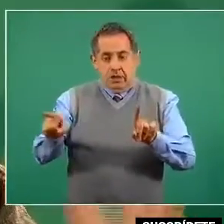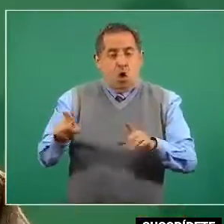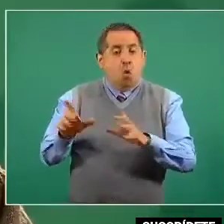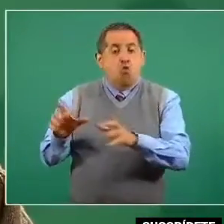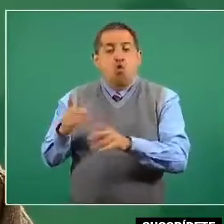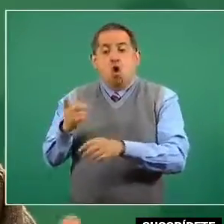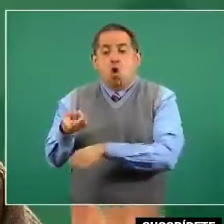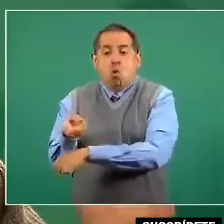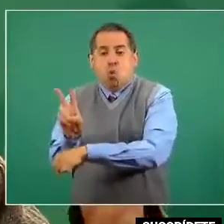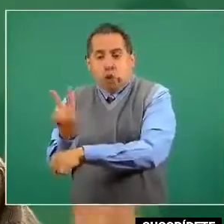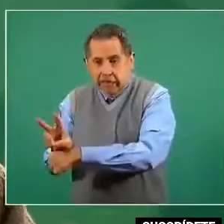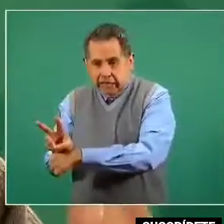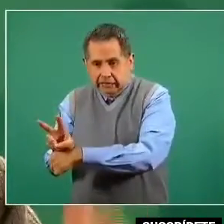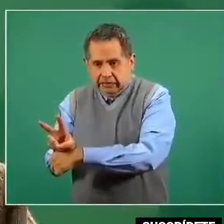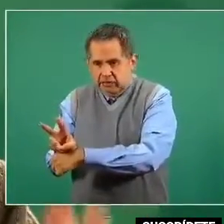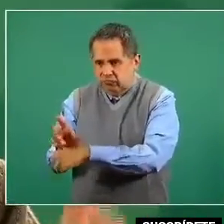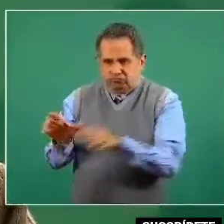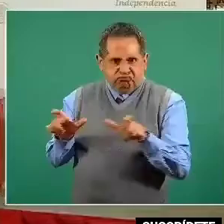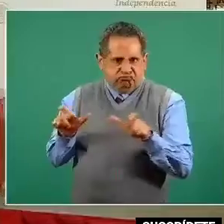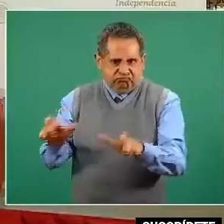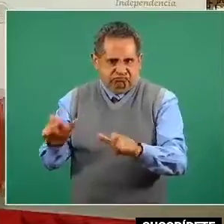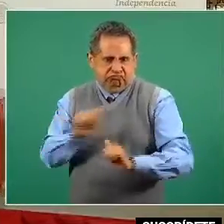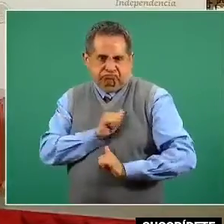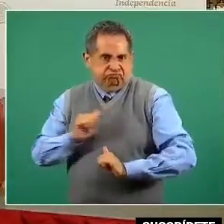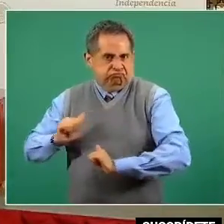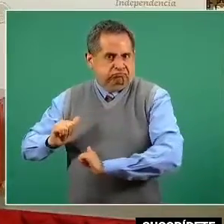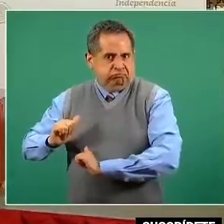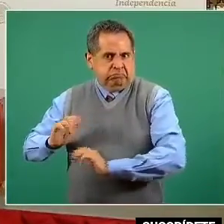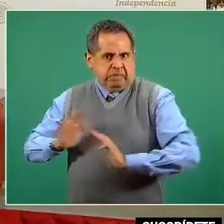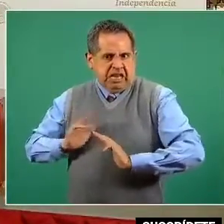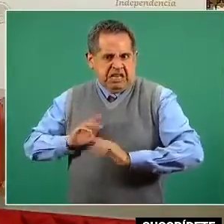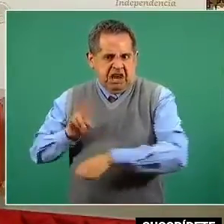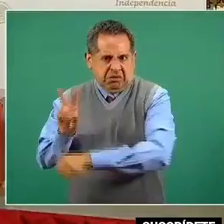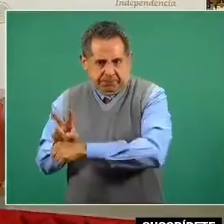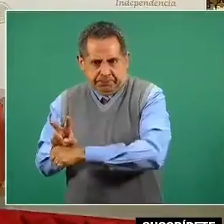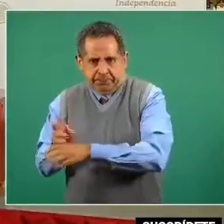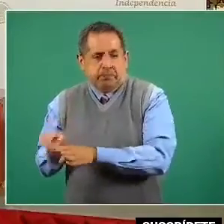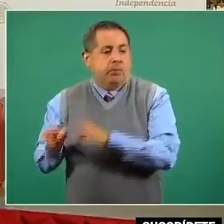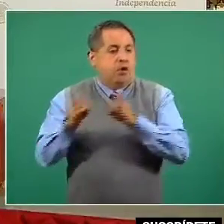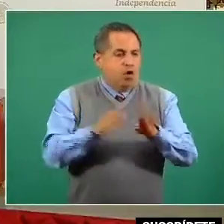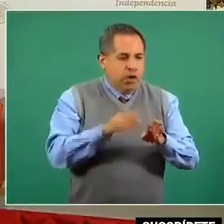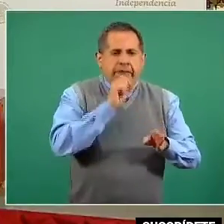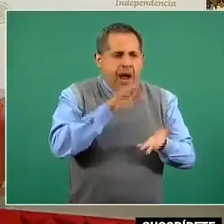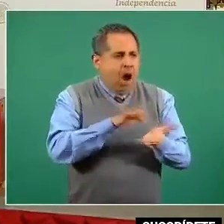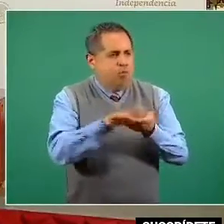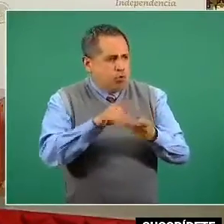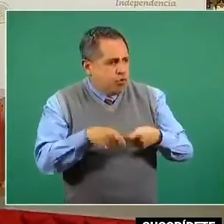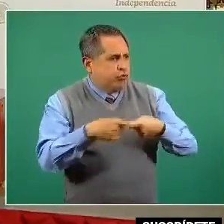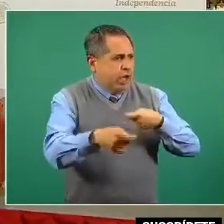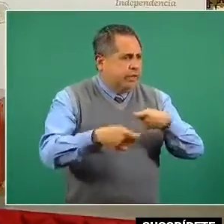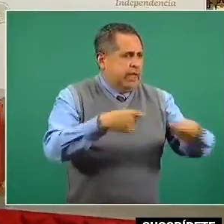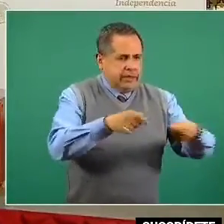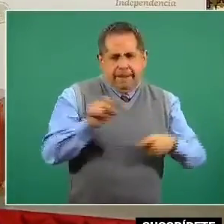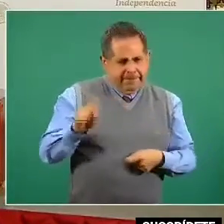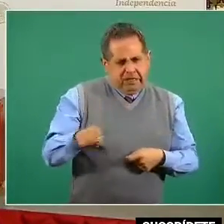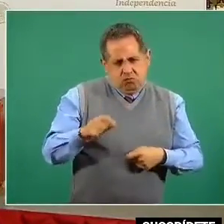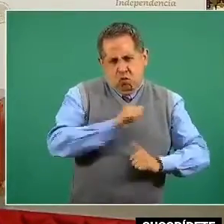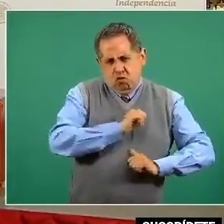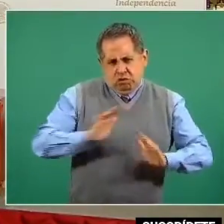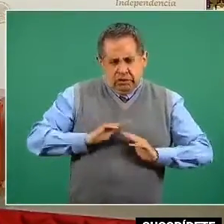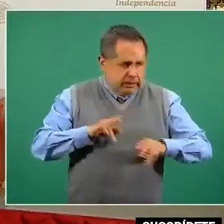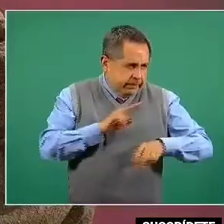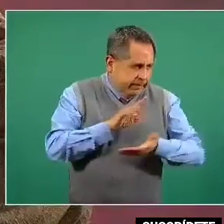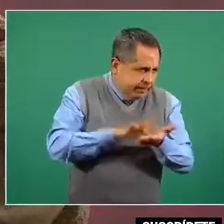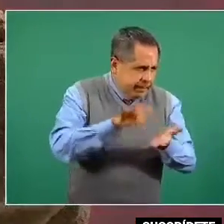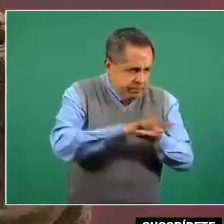el resguardo del producto a cargo de Fuerzas Armadas y el otro es el apoyo a la población civil a cargo de estas mismas instituciones,